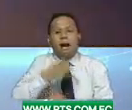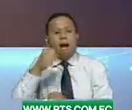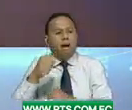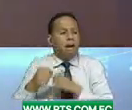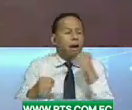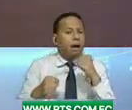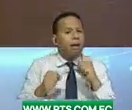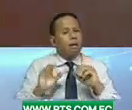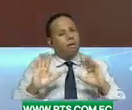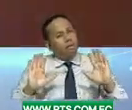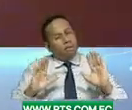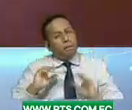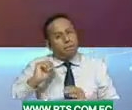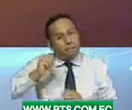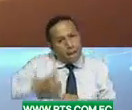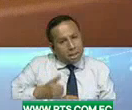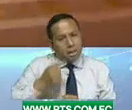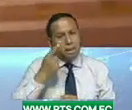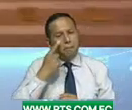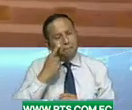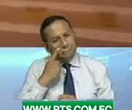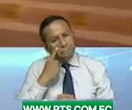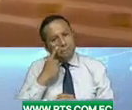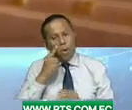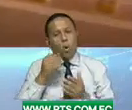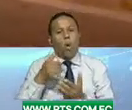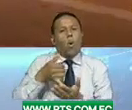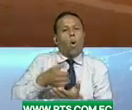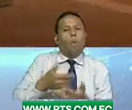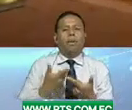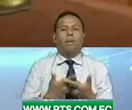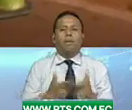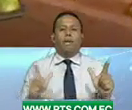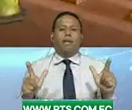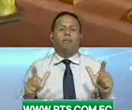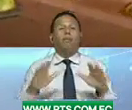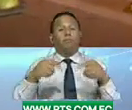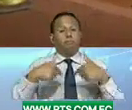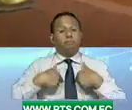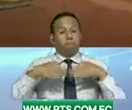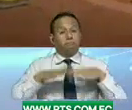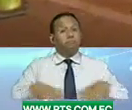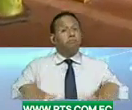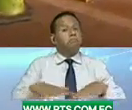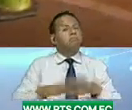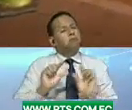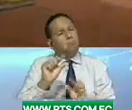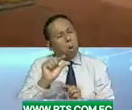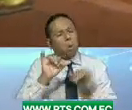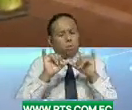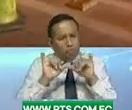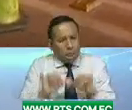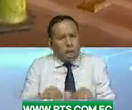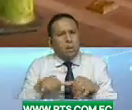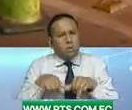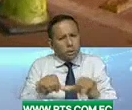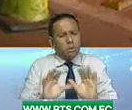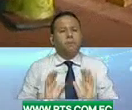final única de la Copa Libertadores. Nos encontramos aquí, vamos a permanecer un momento más. Como ven, no